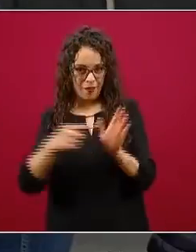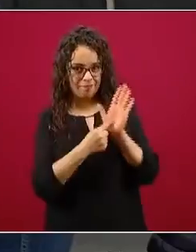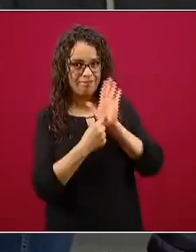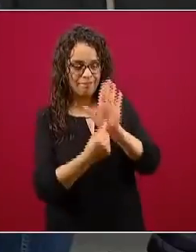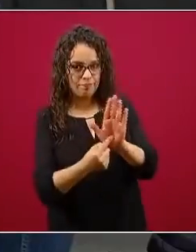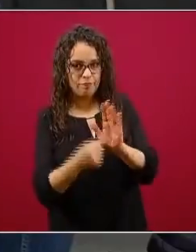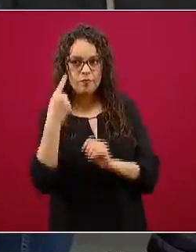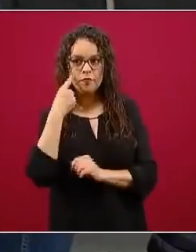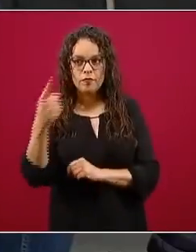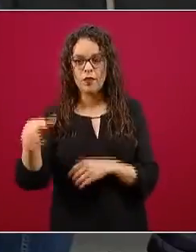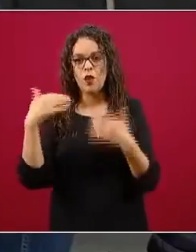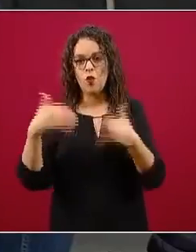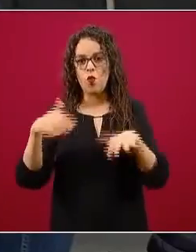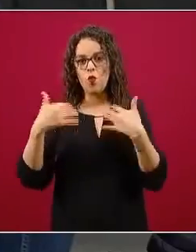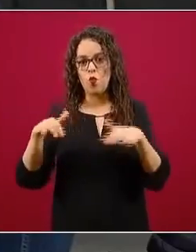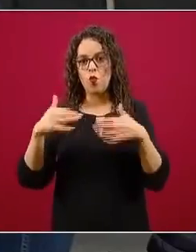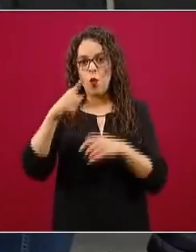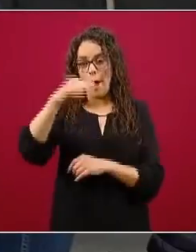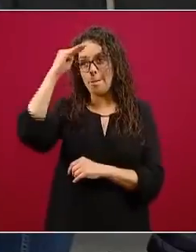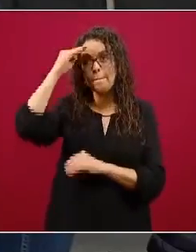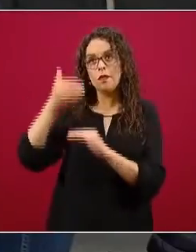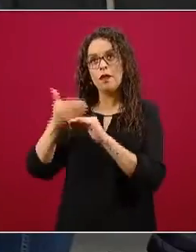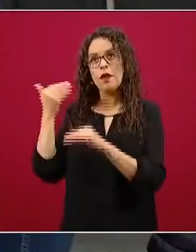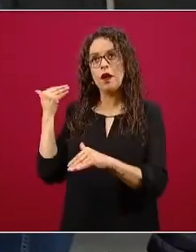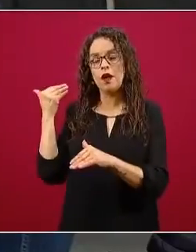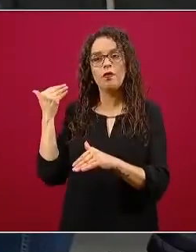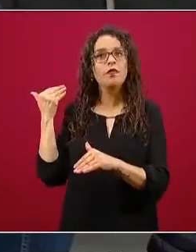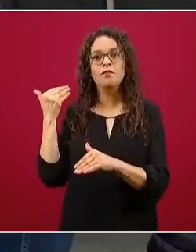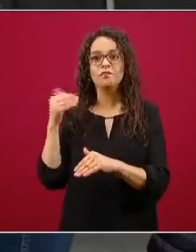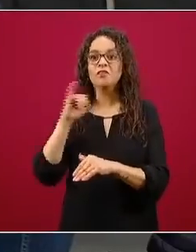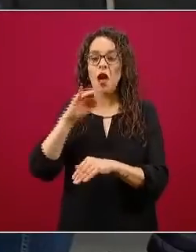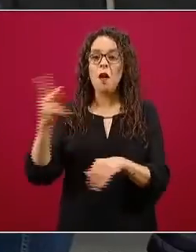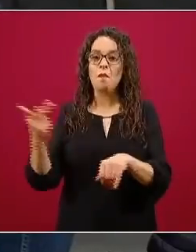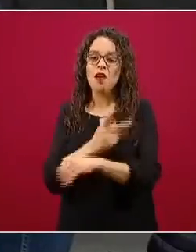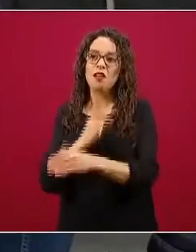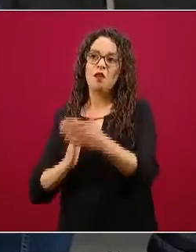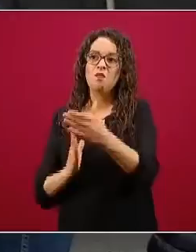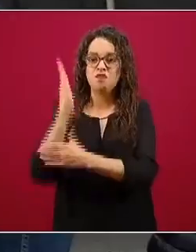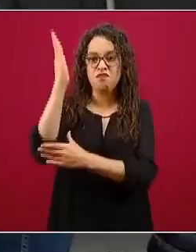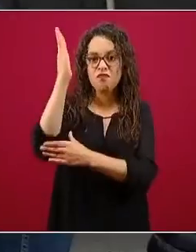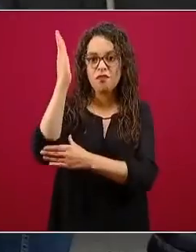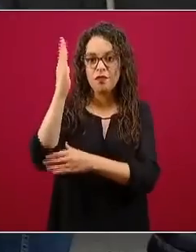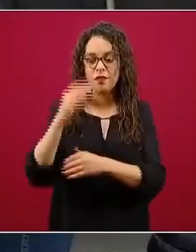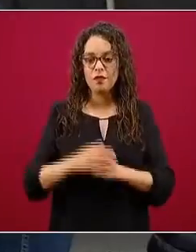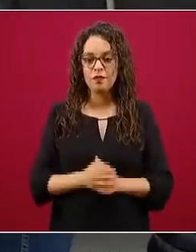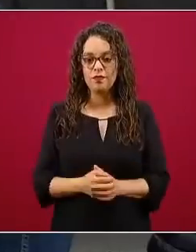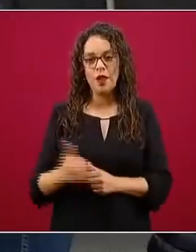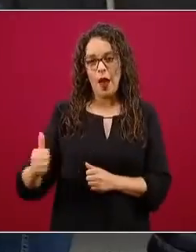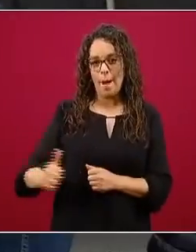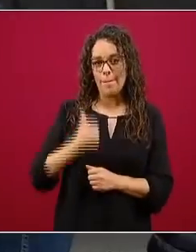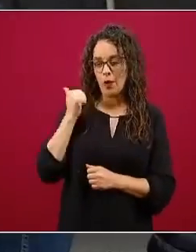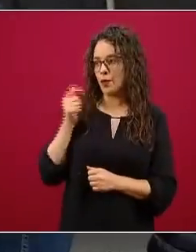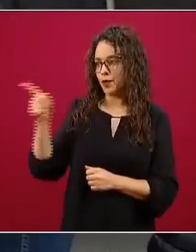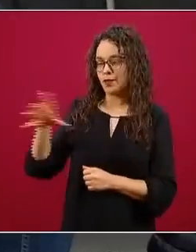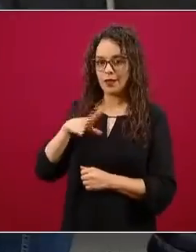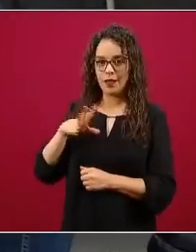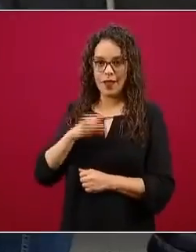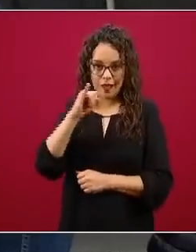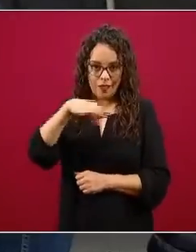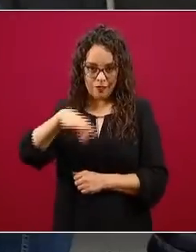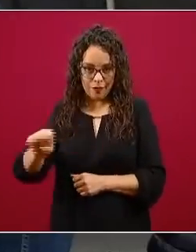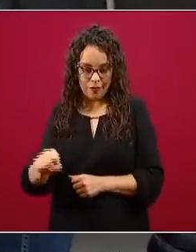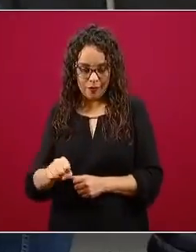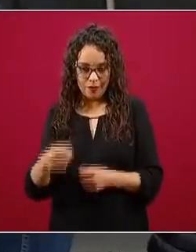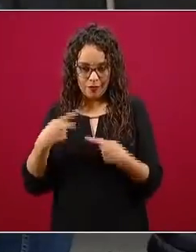se superaron. ¿Esto a qué se debe? Y bueno, aprovechando la presencia del IMSS, hemos visto,